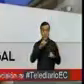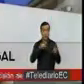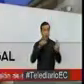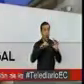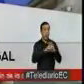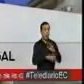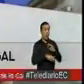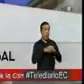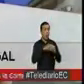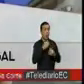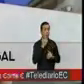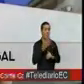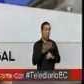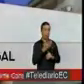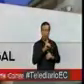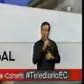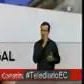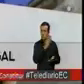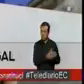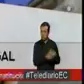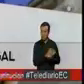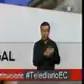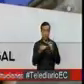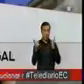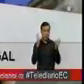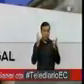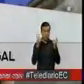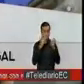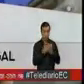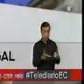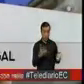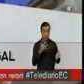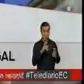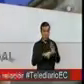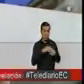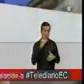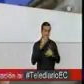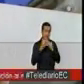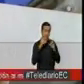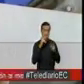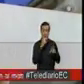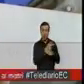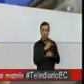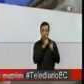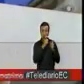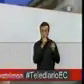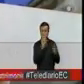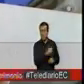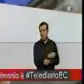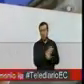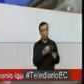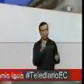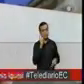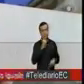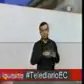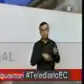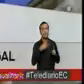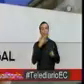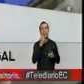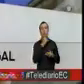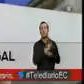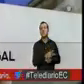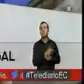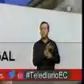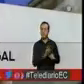es fácil controlar una actividad informal criminal que ya se ha iniciado. Es mejor prevenirla.